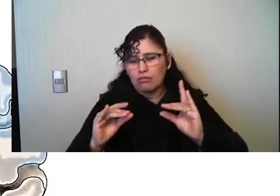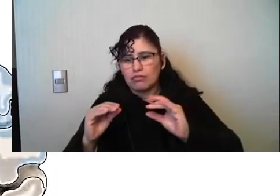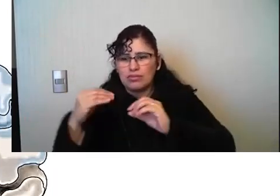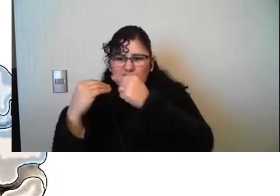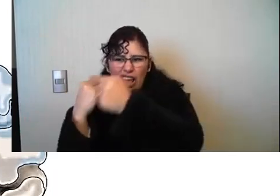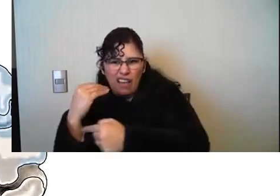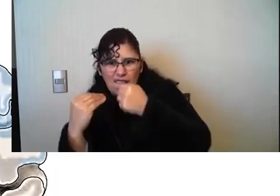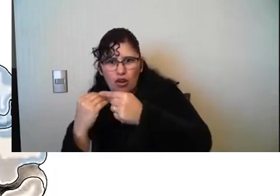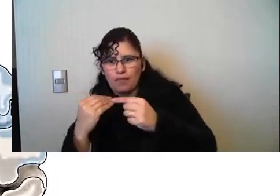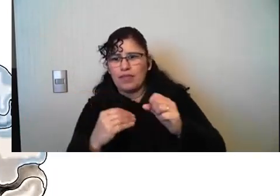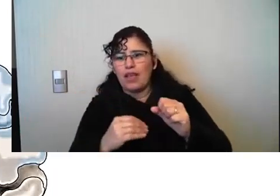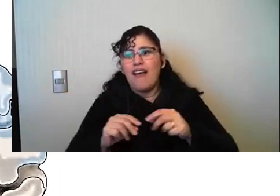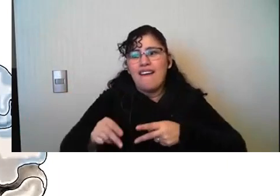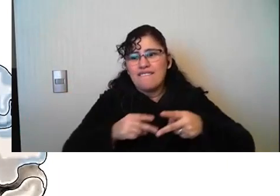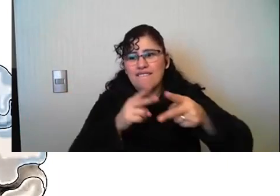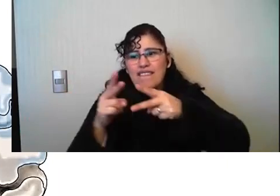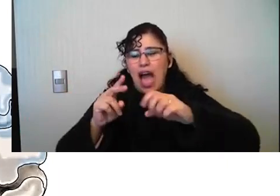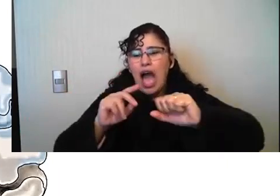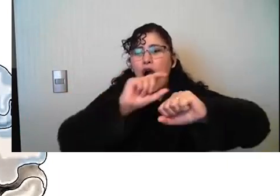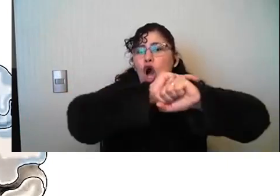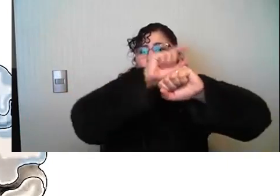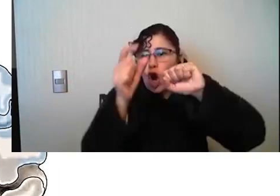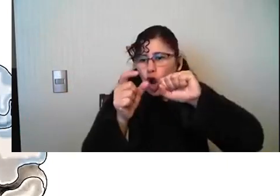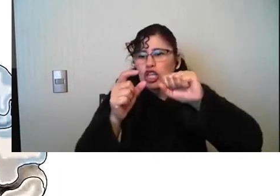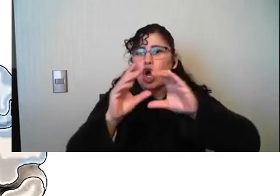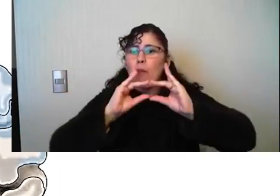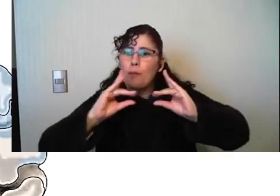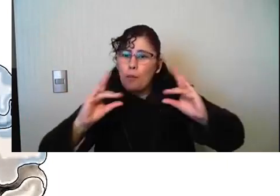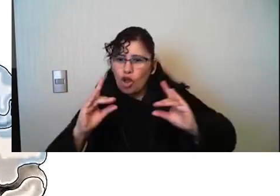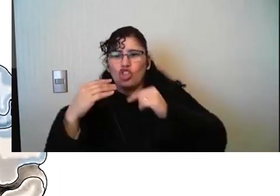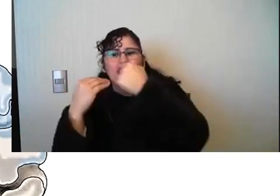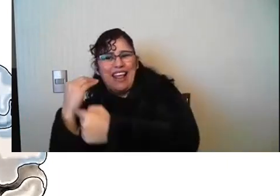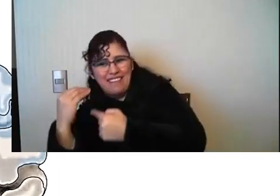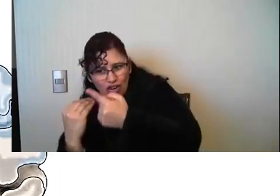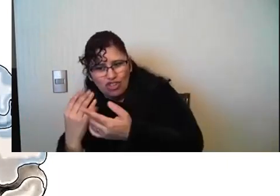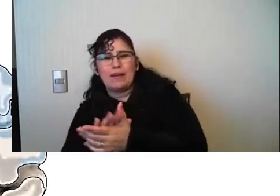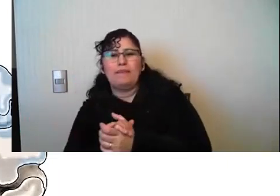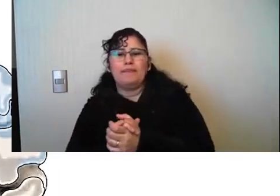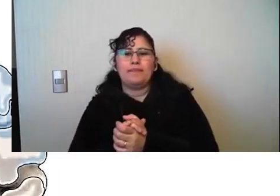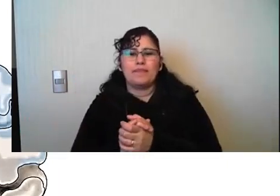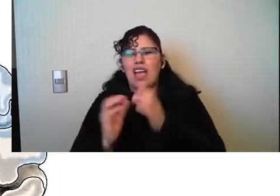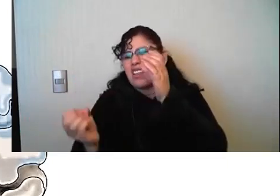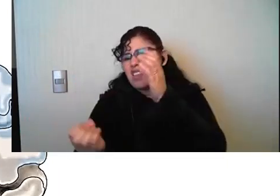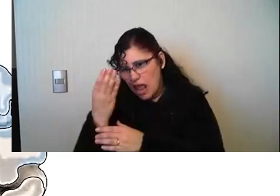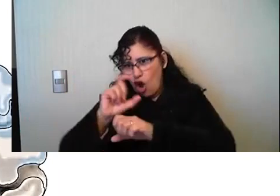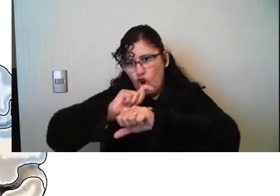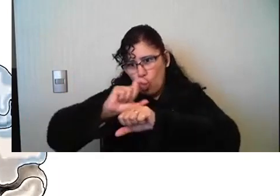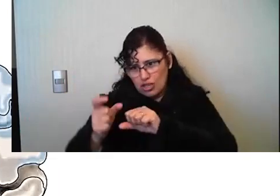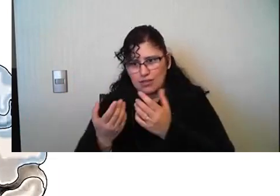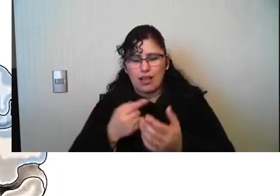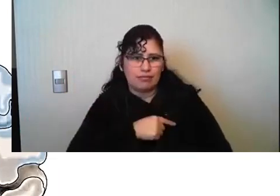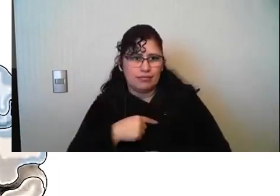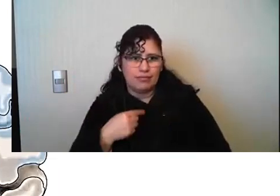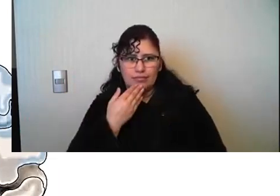vía córtico-ponto cerebelosa, estamos hablando del neocerebelo, neocorteza, Y aquí está en